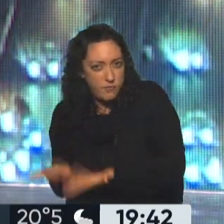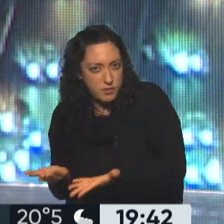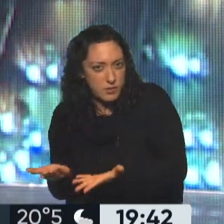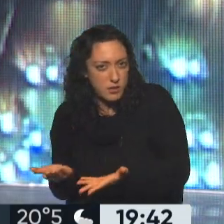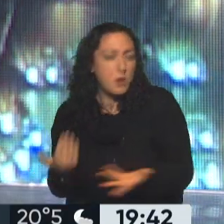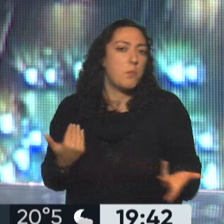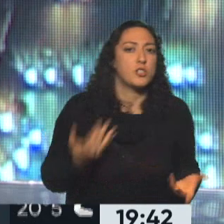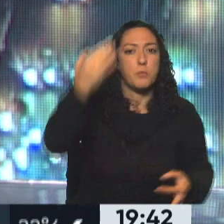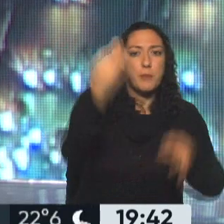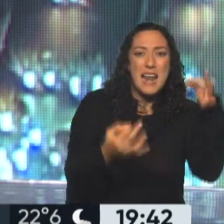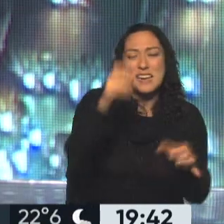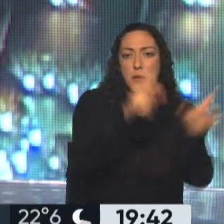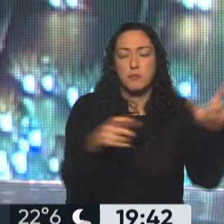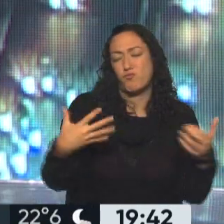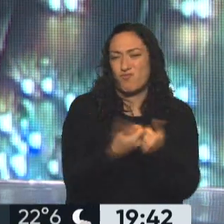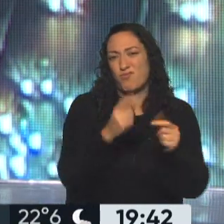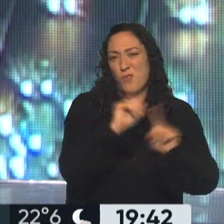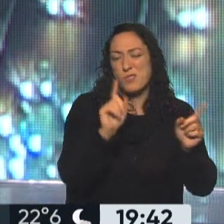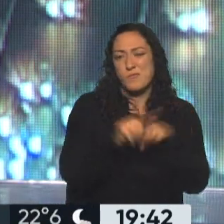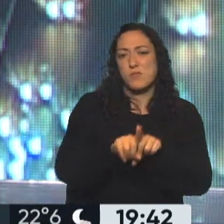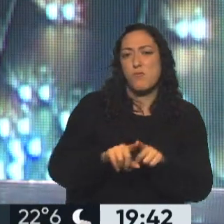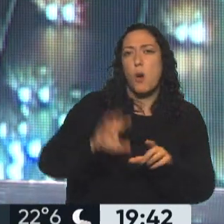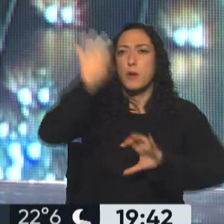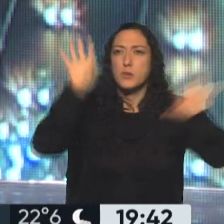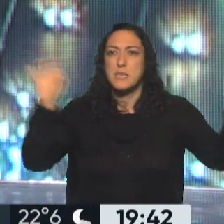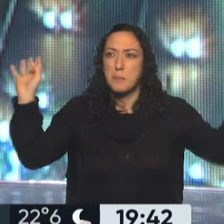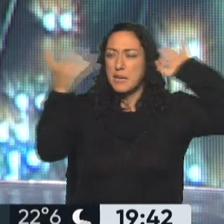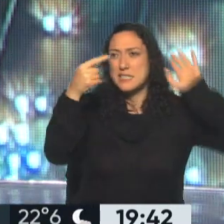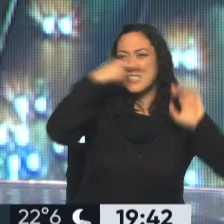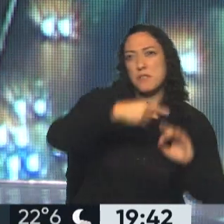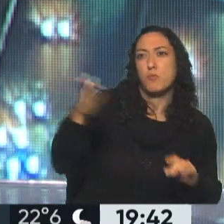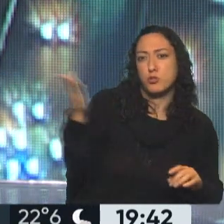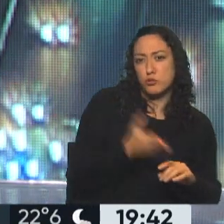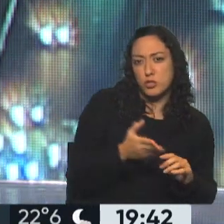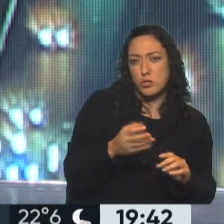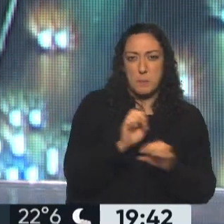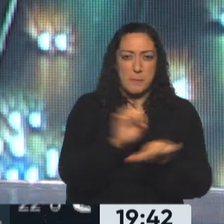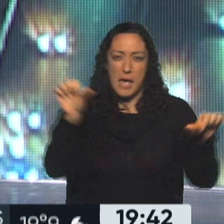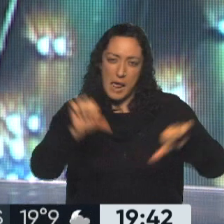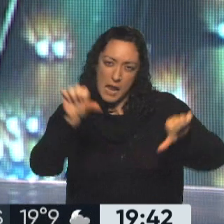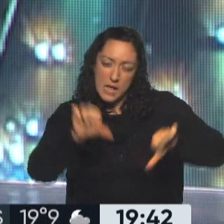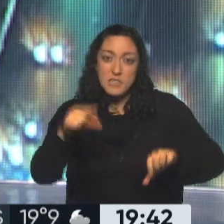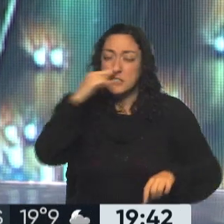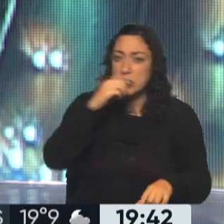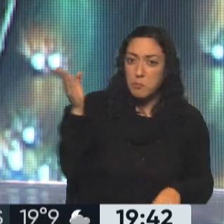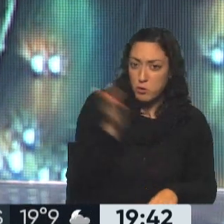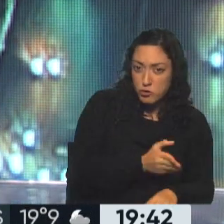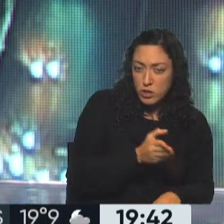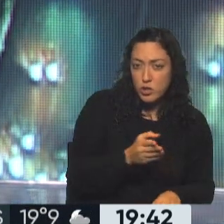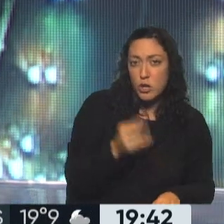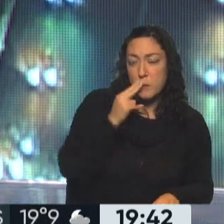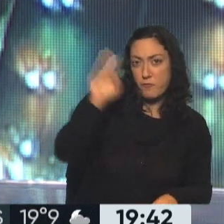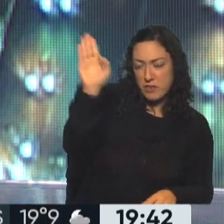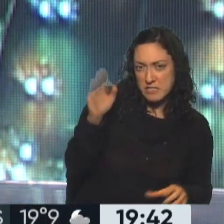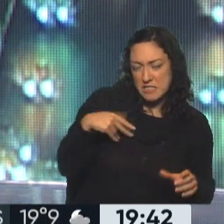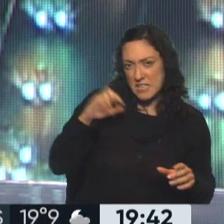aquellos analistas que dicen, bueno, pero Milei en las provincias le va mal, sacó 7%, pero no es un problema, igual que 7% voten ideas neofascistas, preocupante,